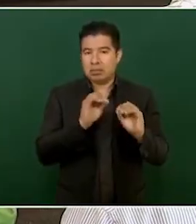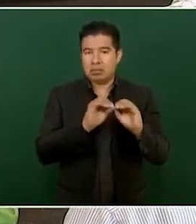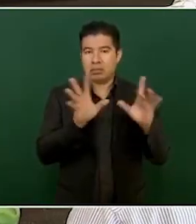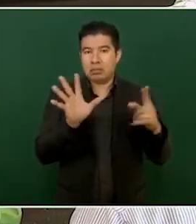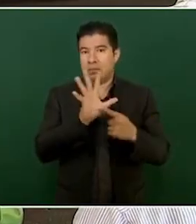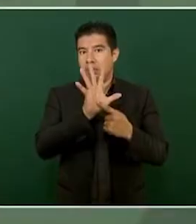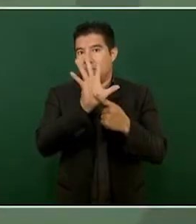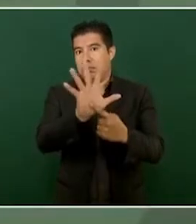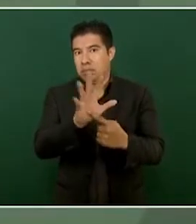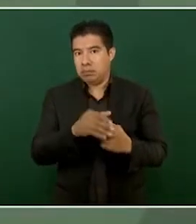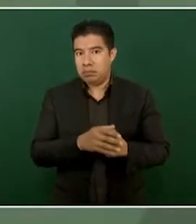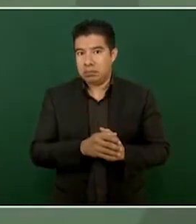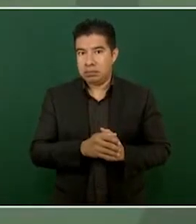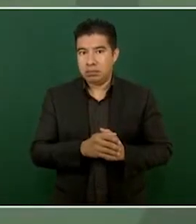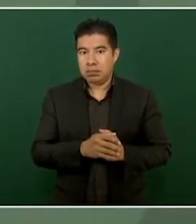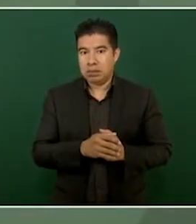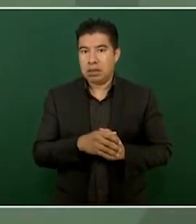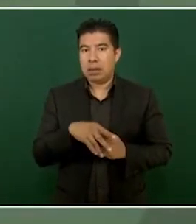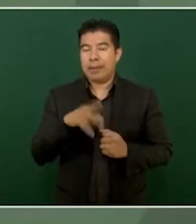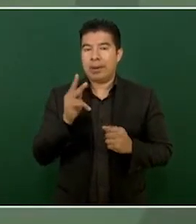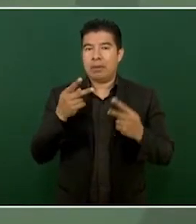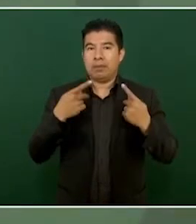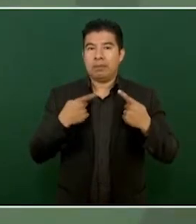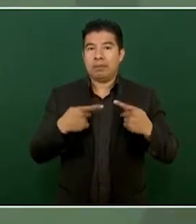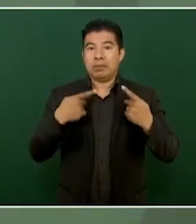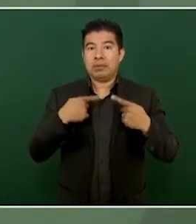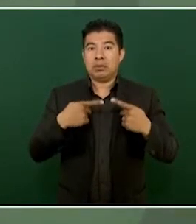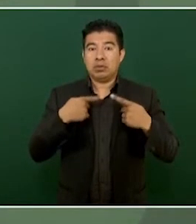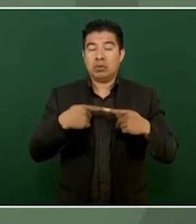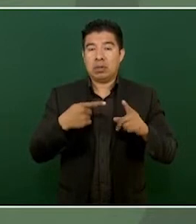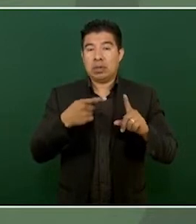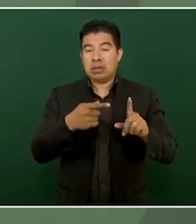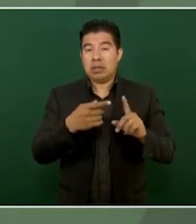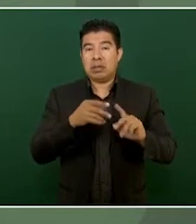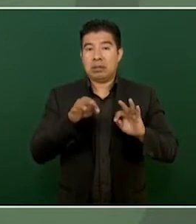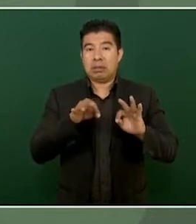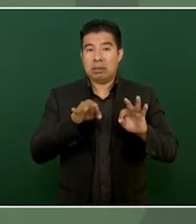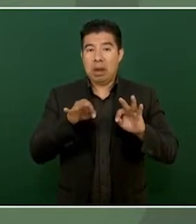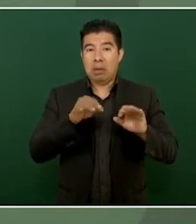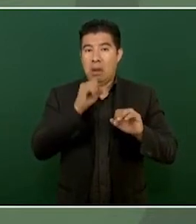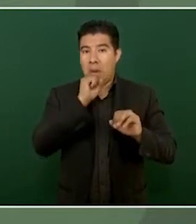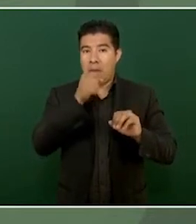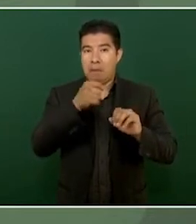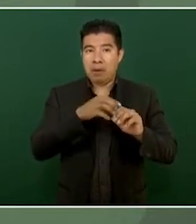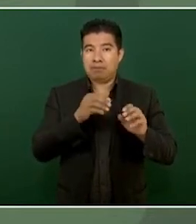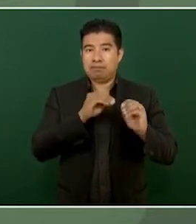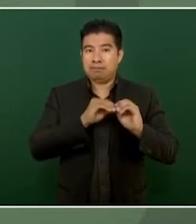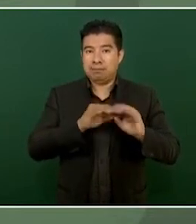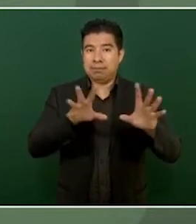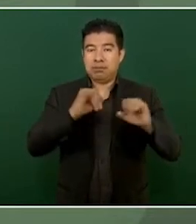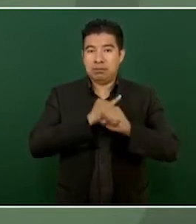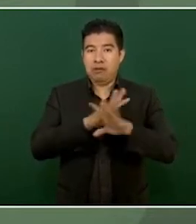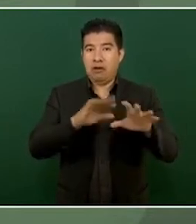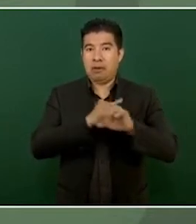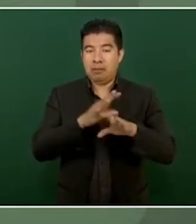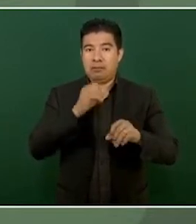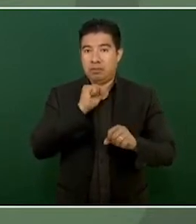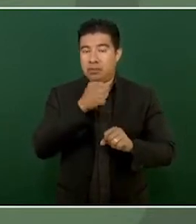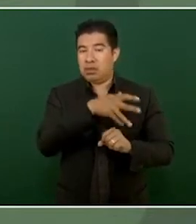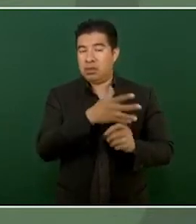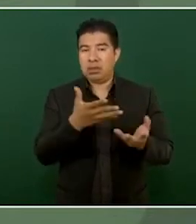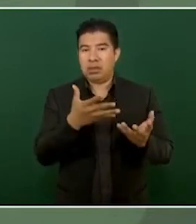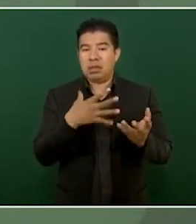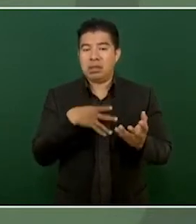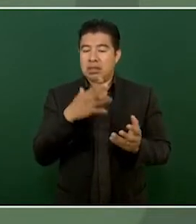caso de los periodistas, estamos hablando de 5 periodistas asesinados en lo que va del